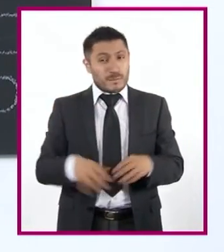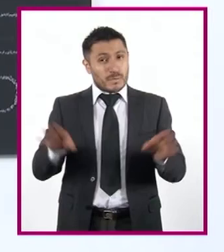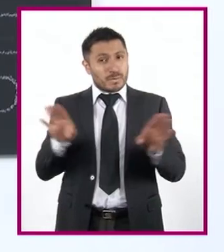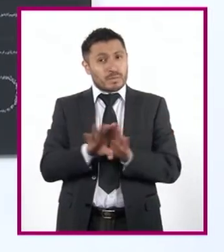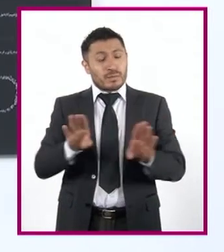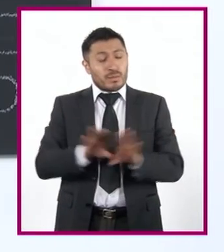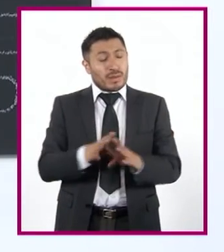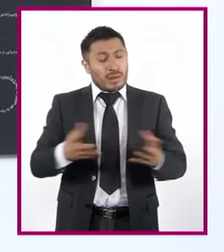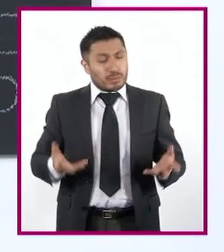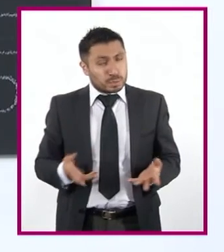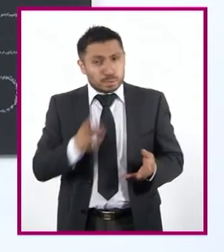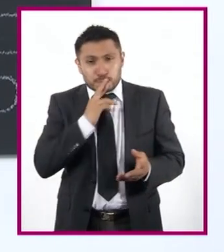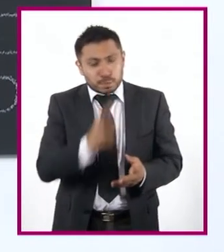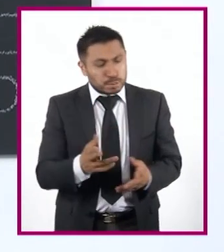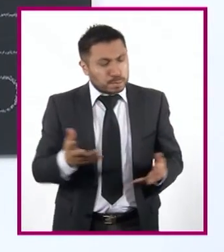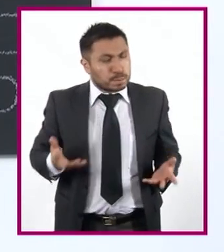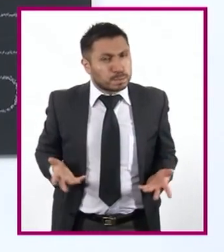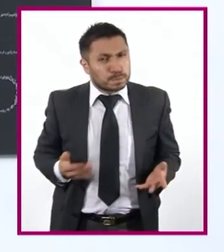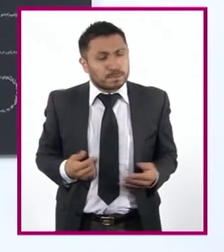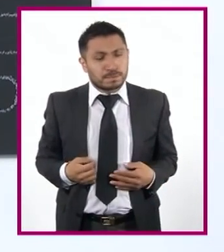¿Cómo fue el polígono que formaron?